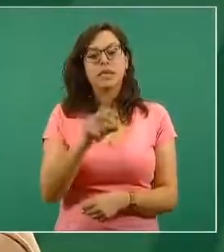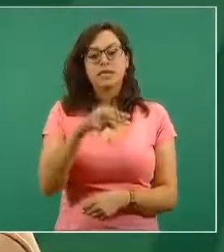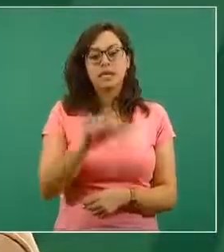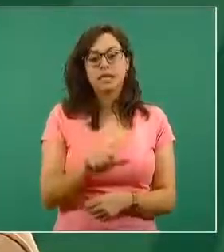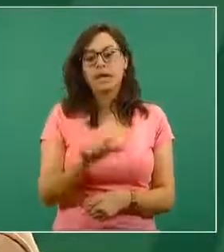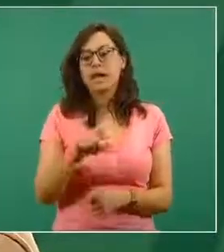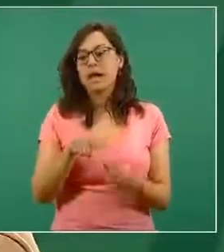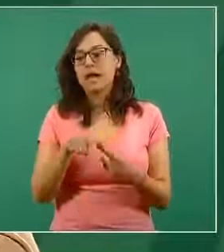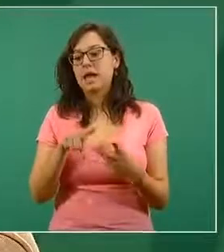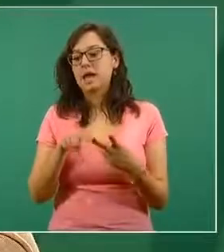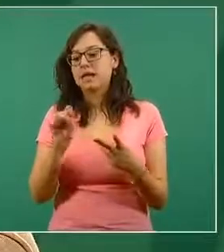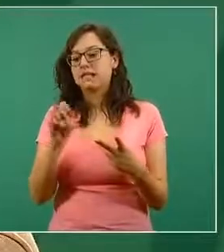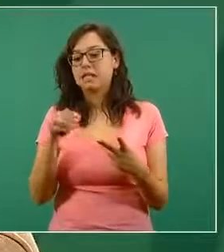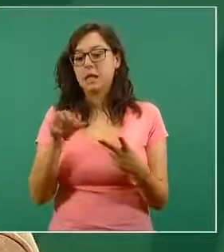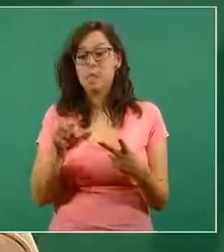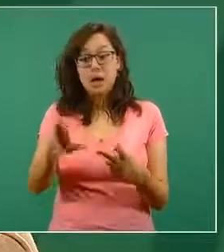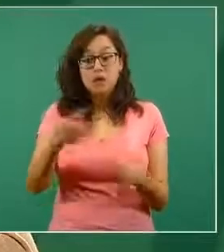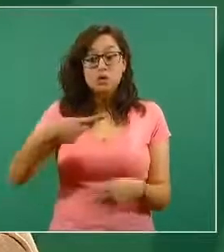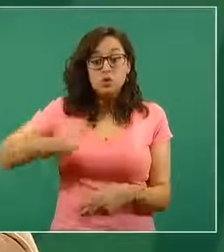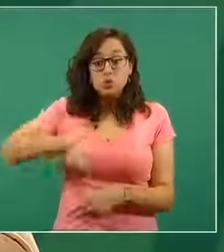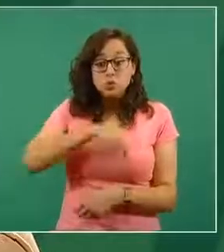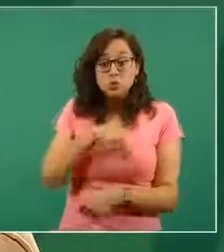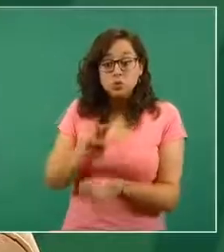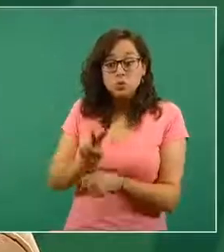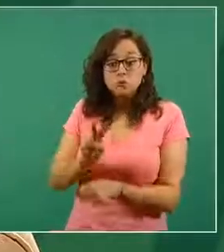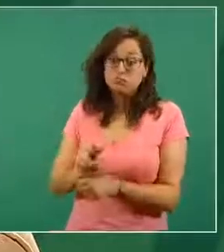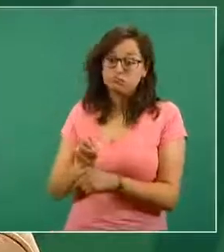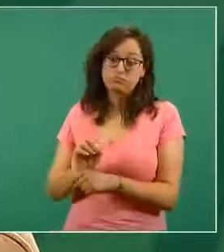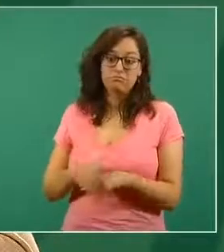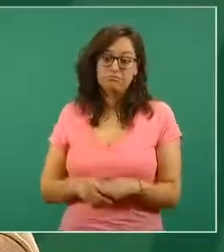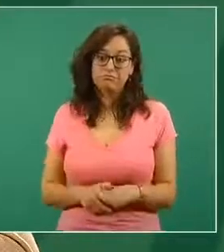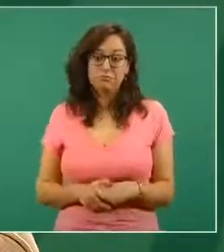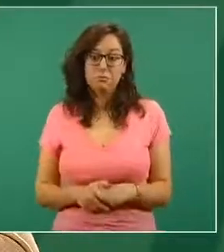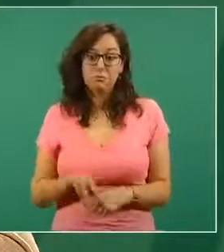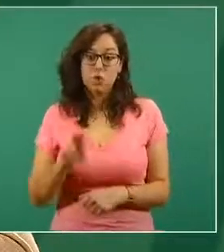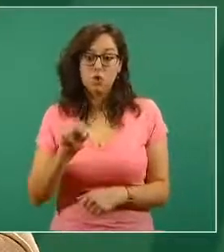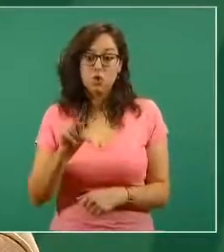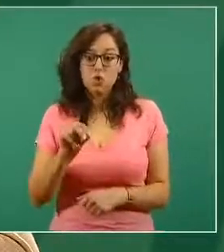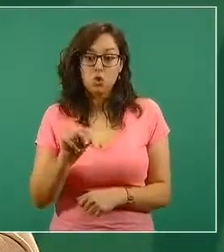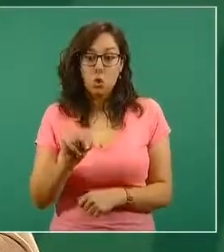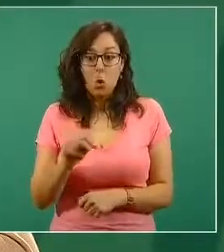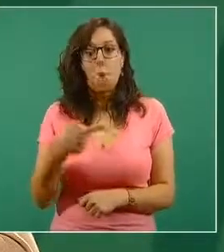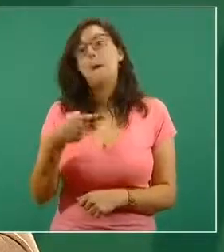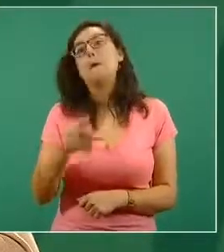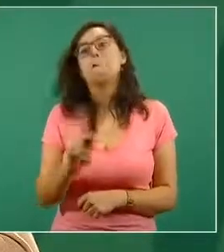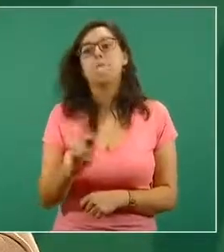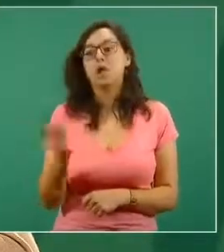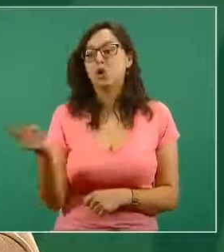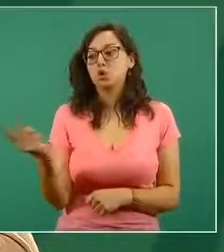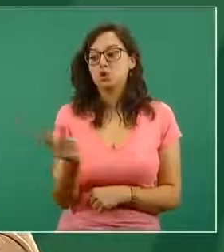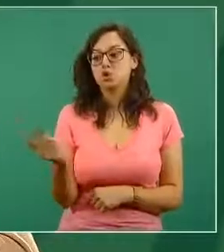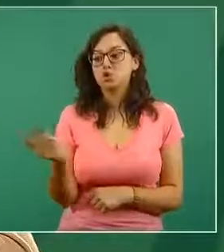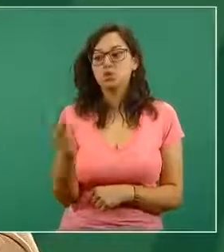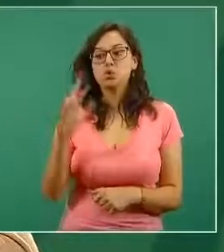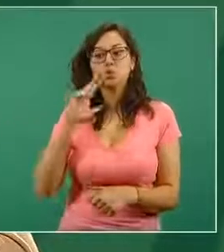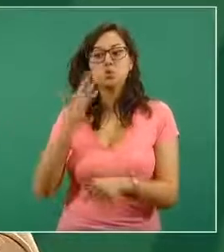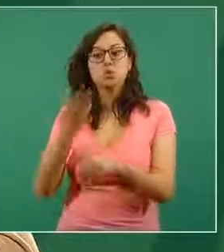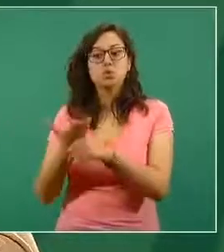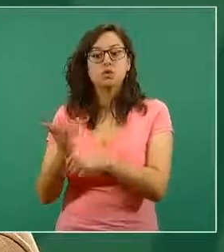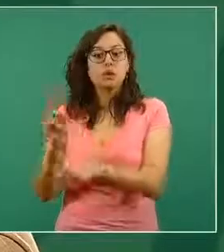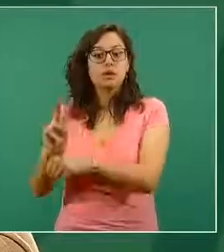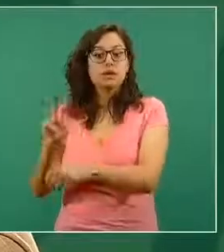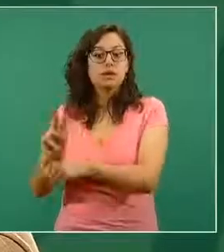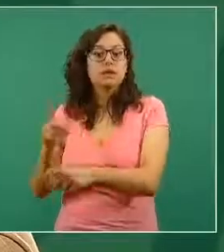de nosotros, de la Dirección General de Epidemiología. En este caso, pues se encuentran a cargo de las